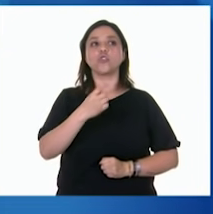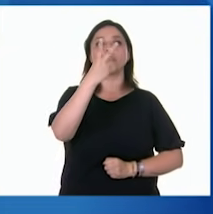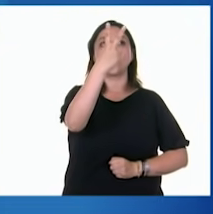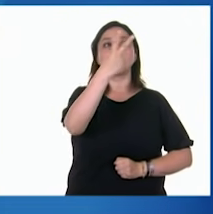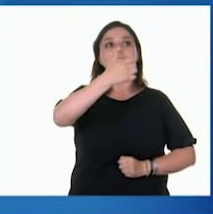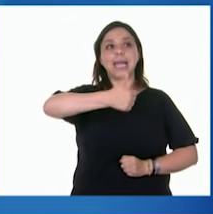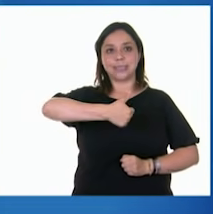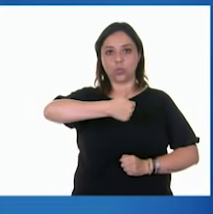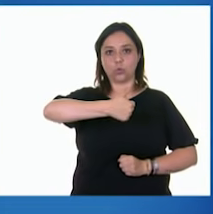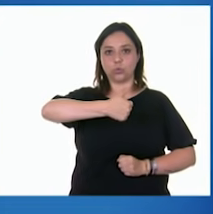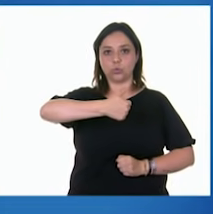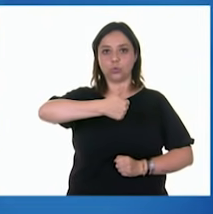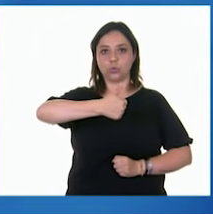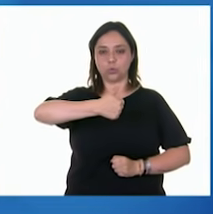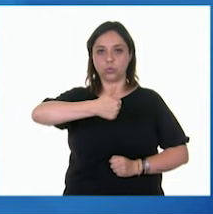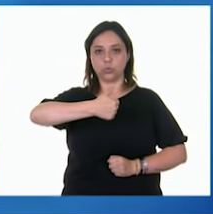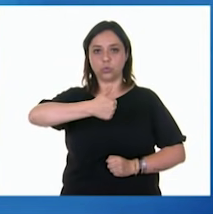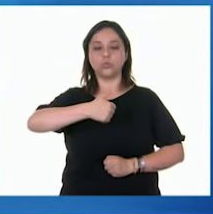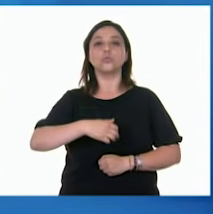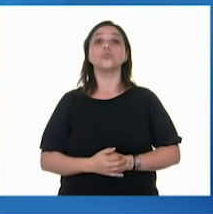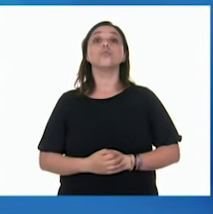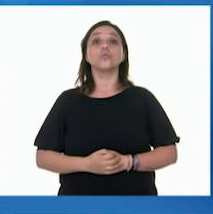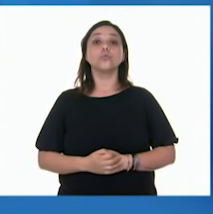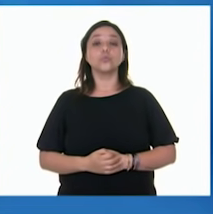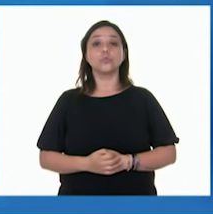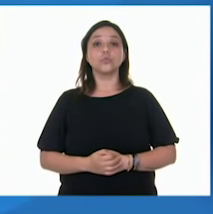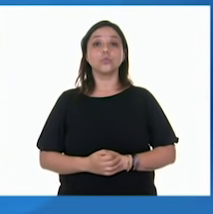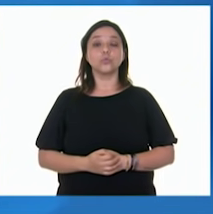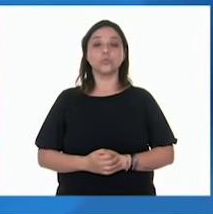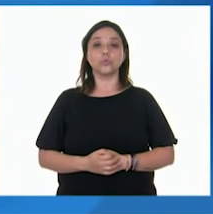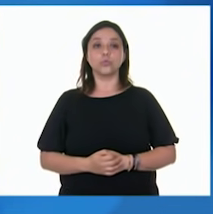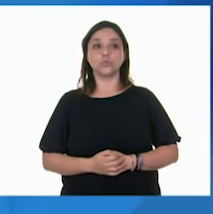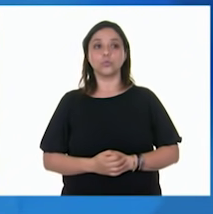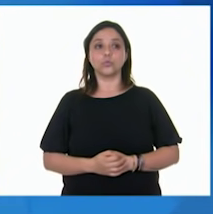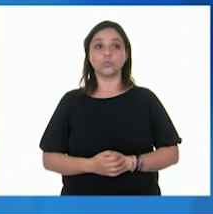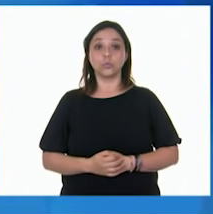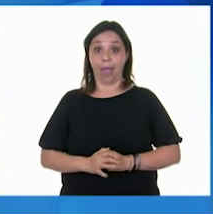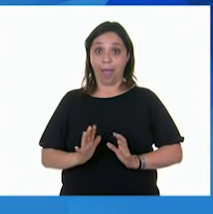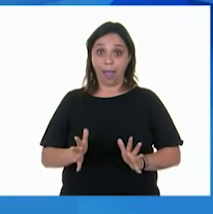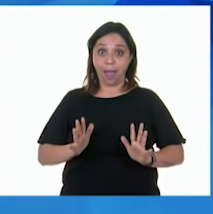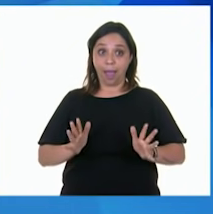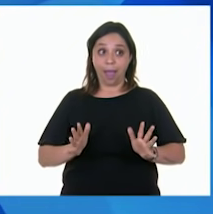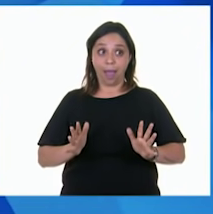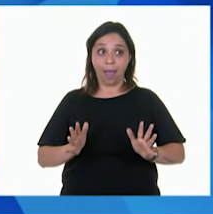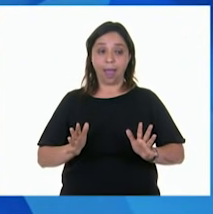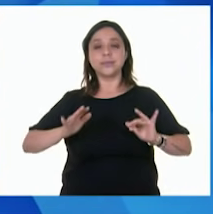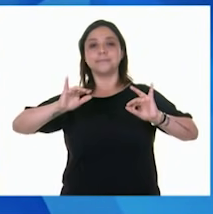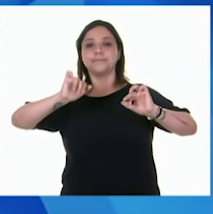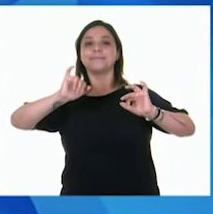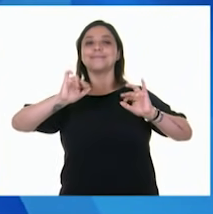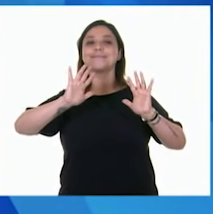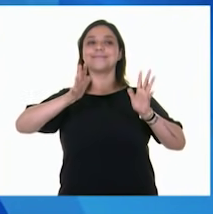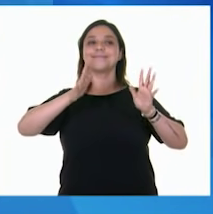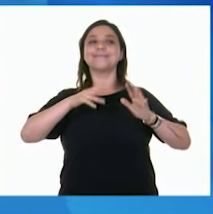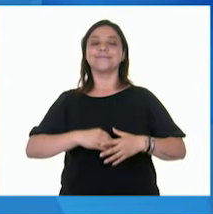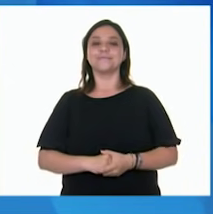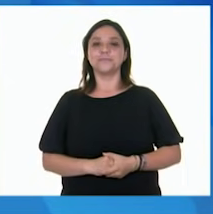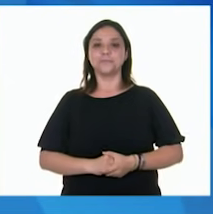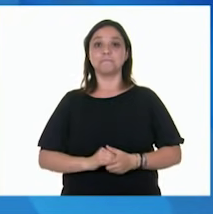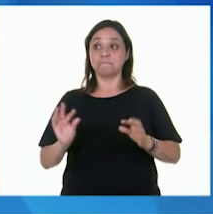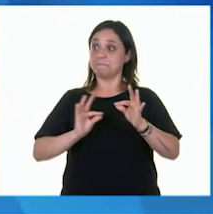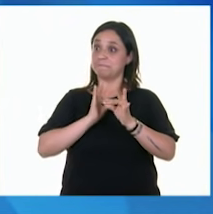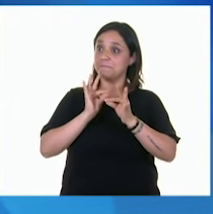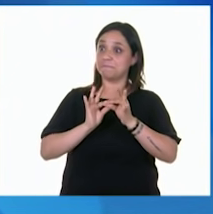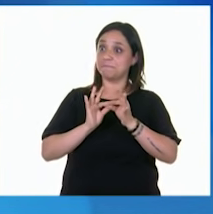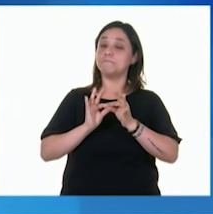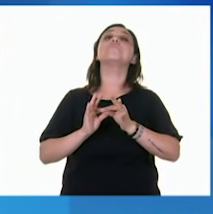figura. Ajá. Ay. ¿Ya lo tienen? Sí, yo ya lo tengo. ¿Ya? Sí. ¿Listo? A